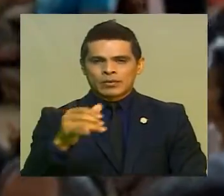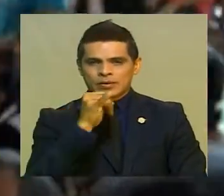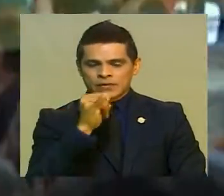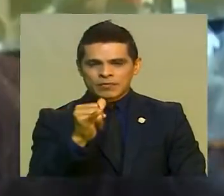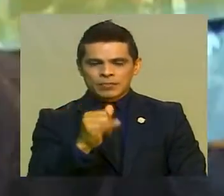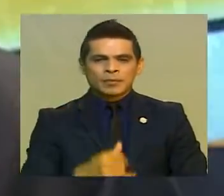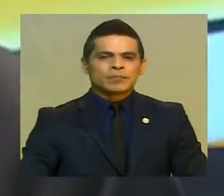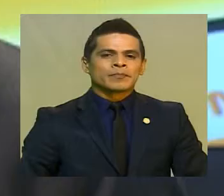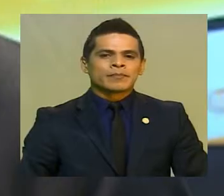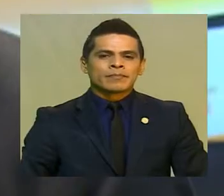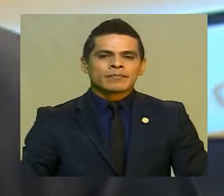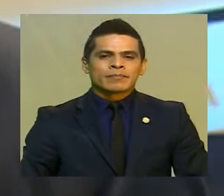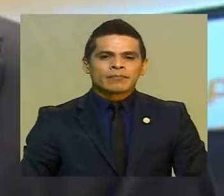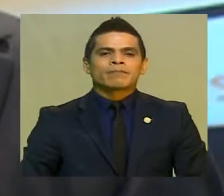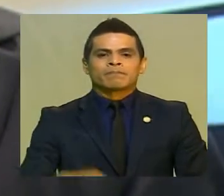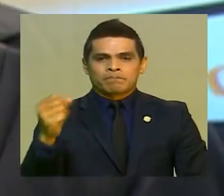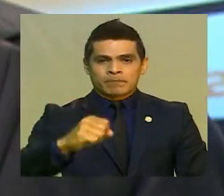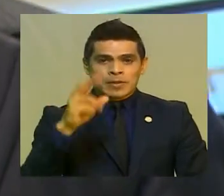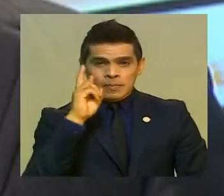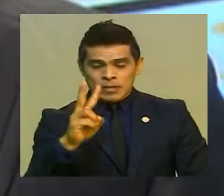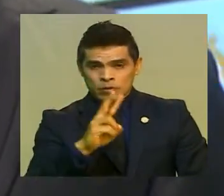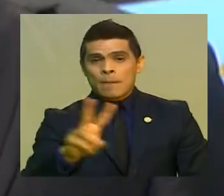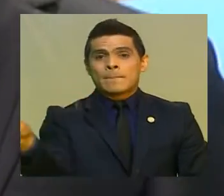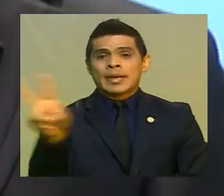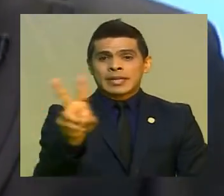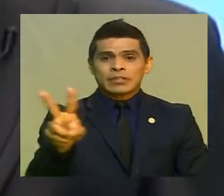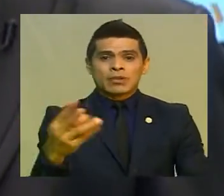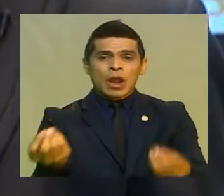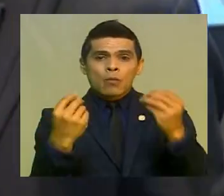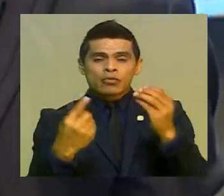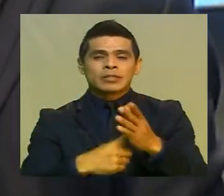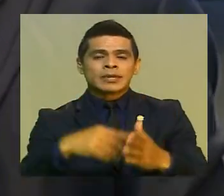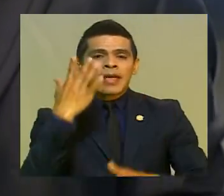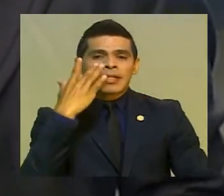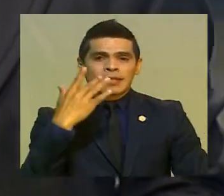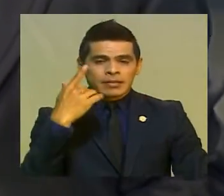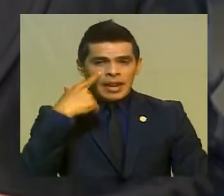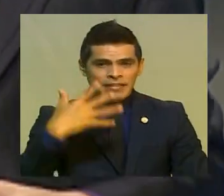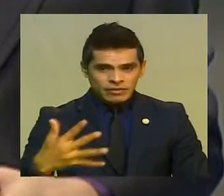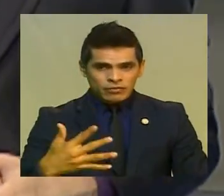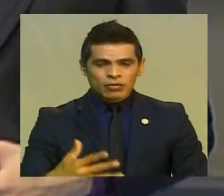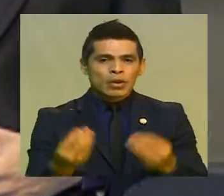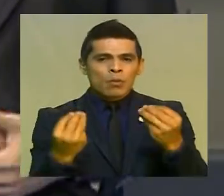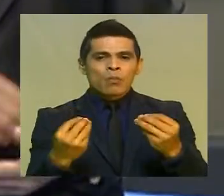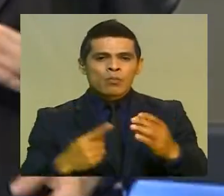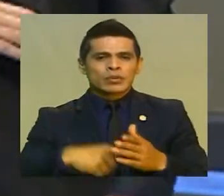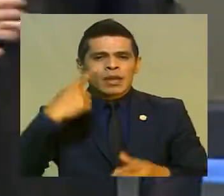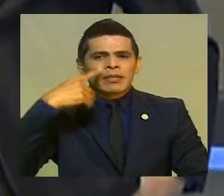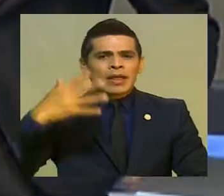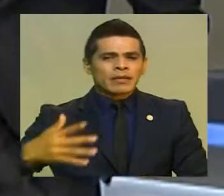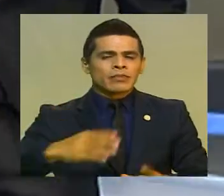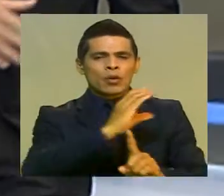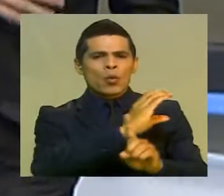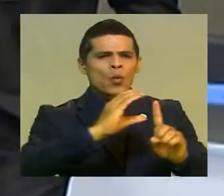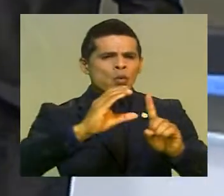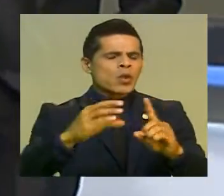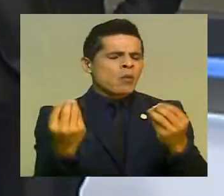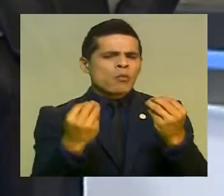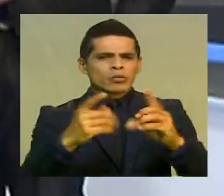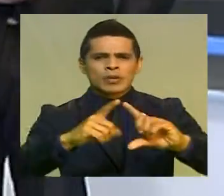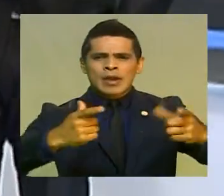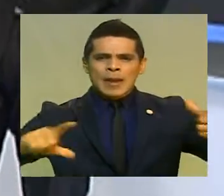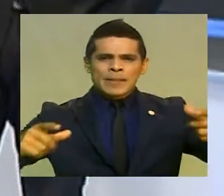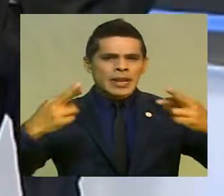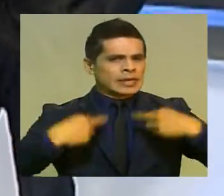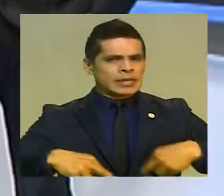y definitivamente venezuela está llena de tradiciones y de una diversidad cultural muy amplia de el punto de vista religioso